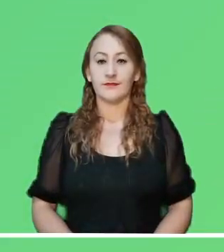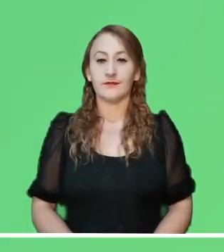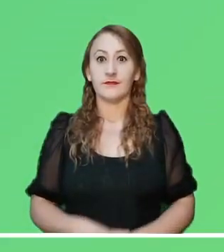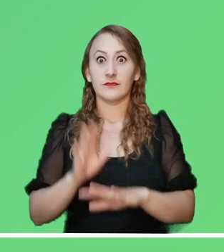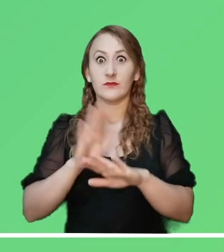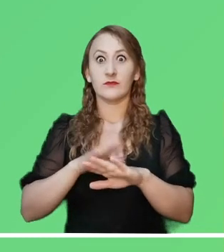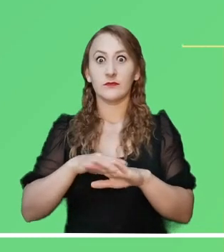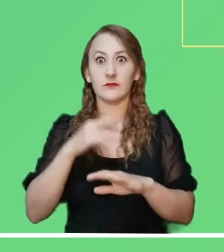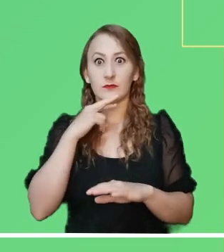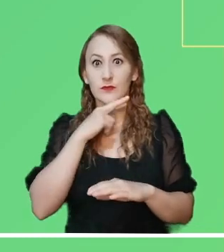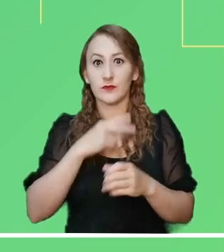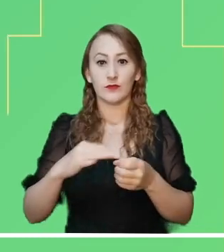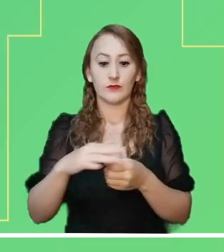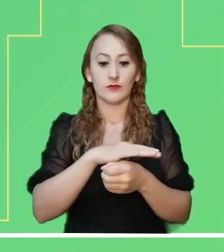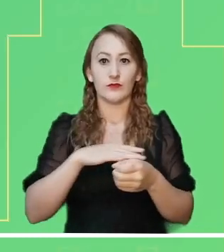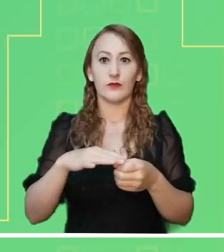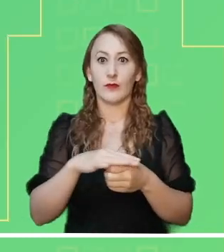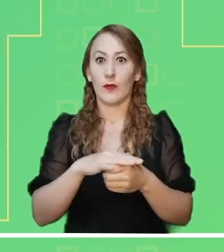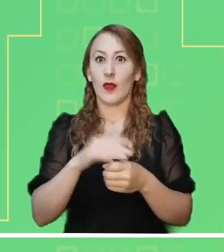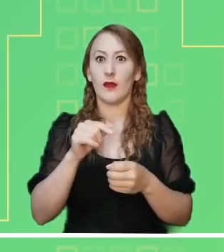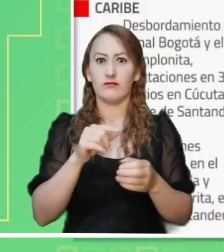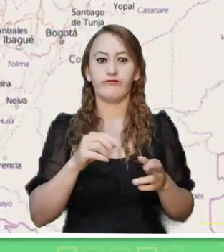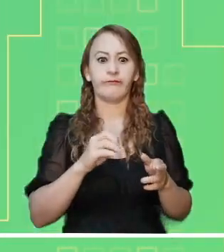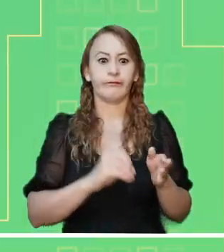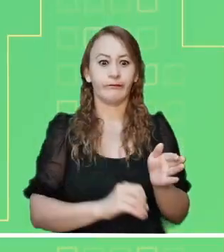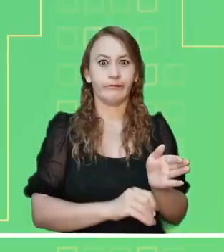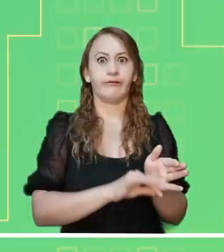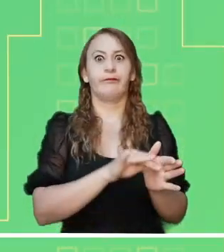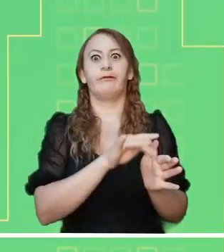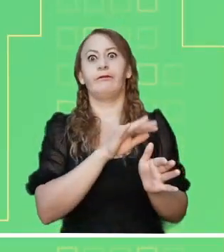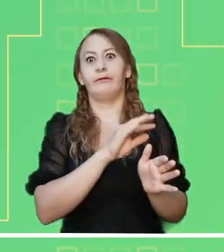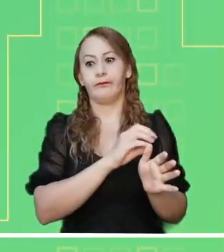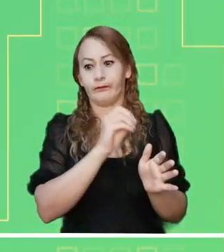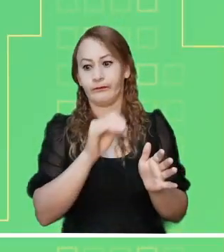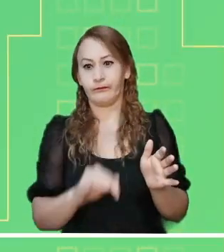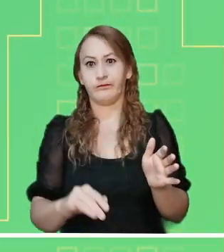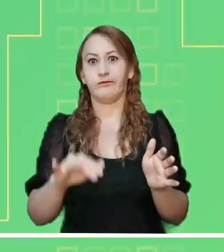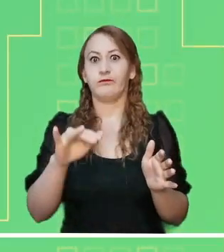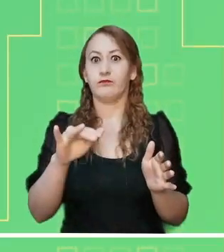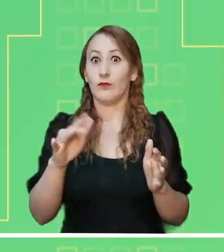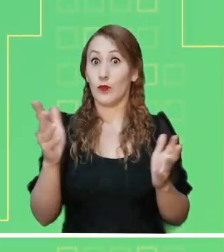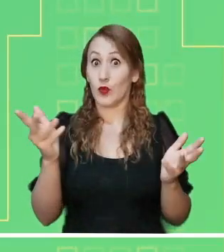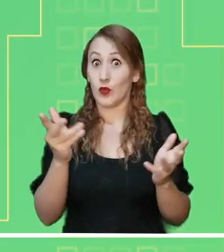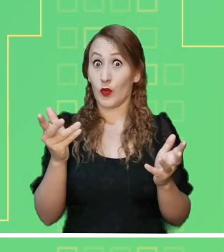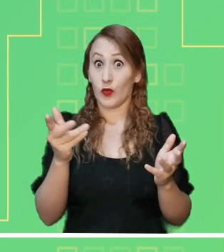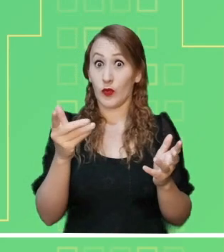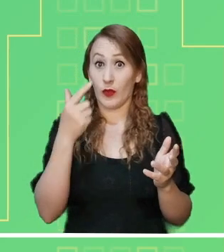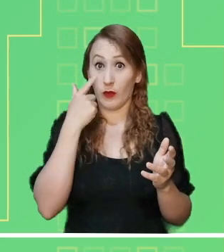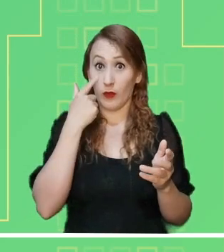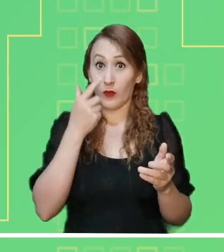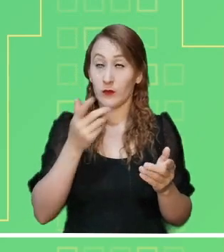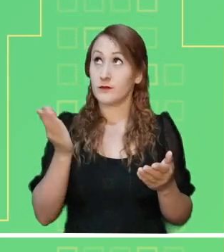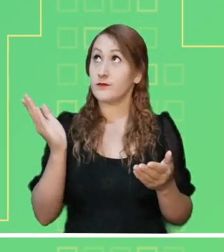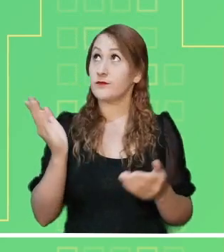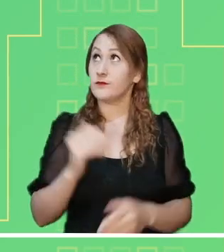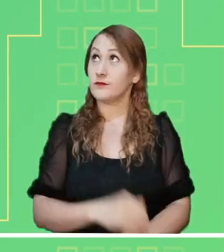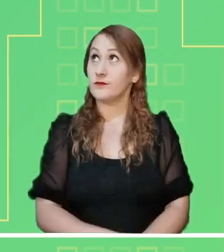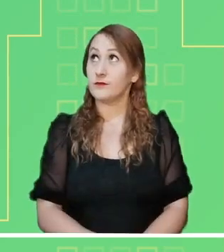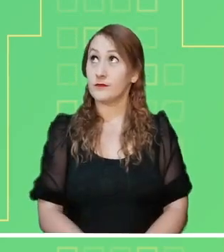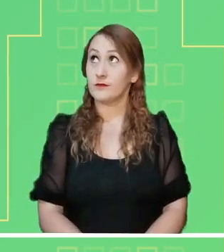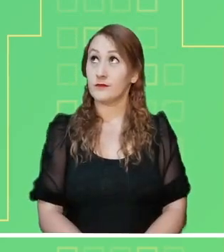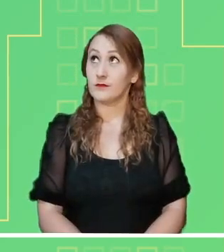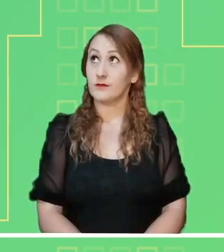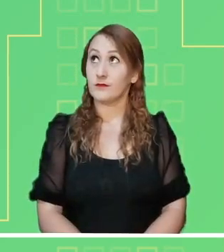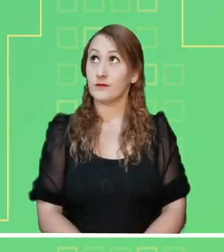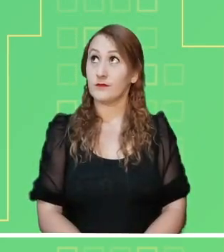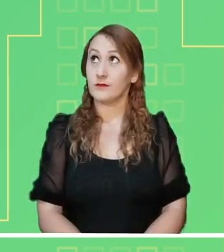Veamos ahora las alertas que se encuentran activas. Alerta roja por desbordamiento del canal Bogotá y el río Pamplonita, lo que causó afectaciones en 30